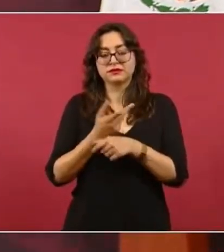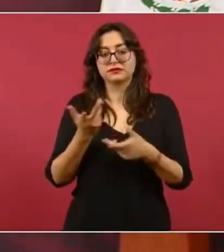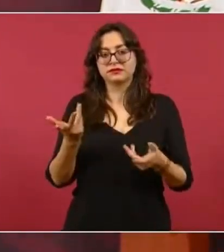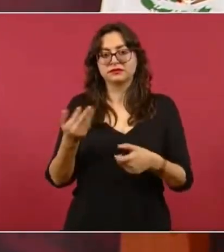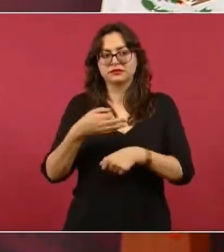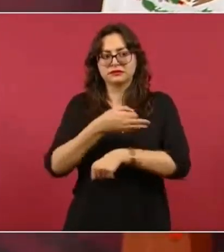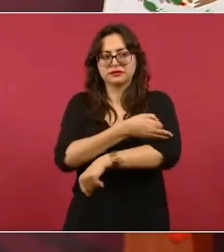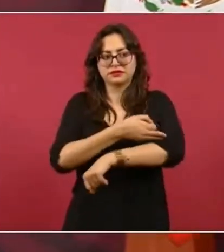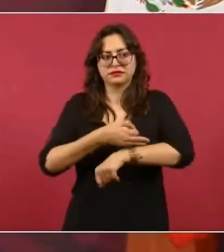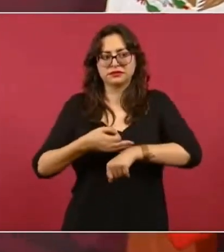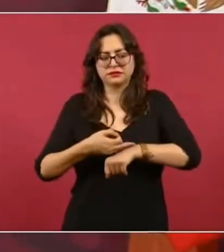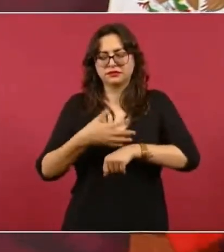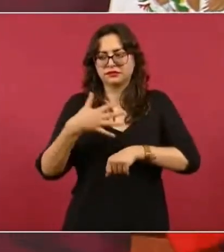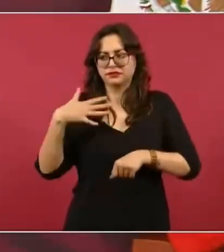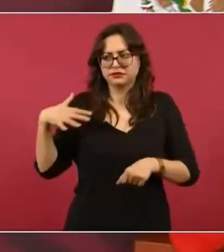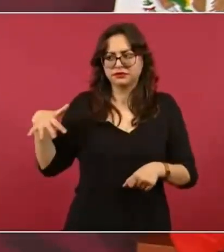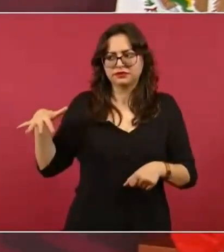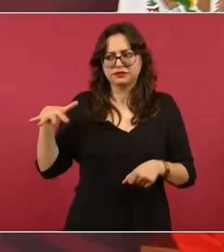del funcionario